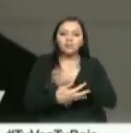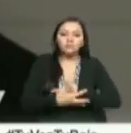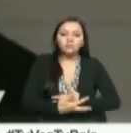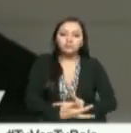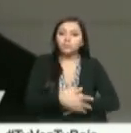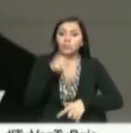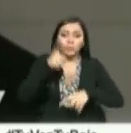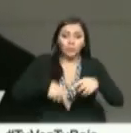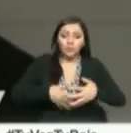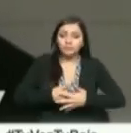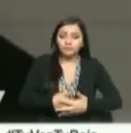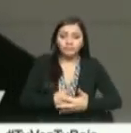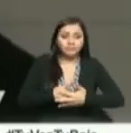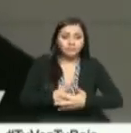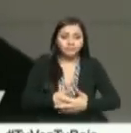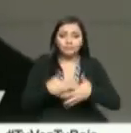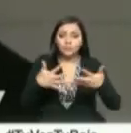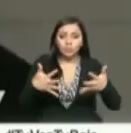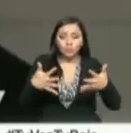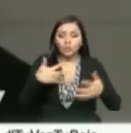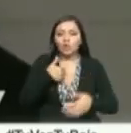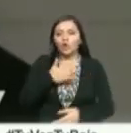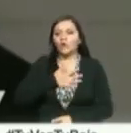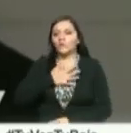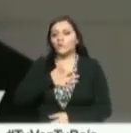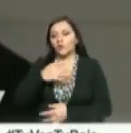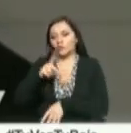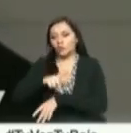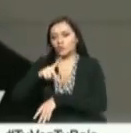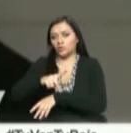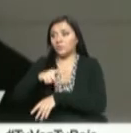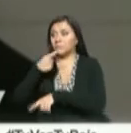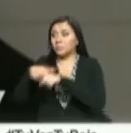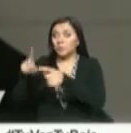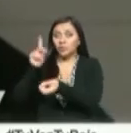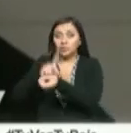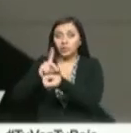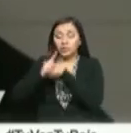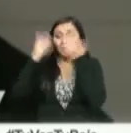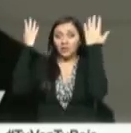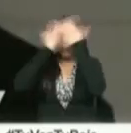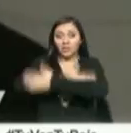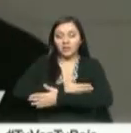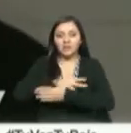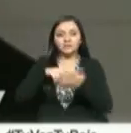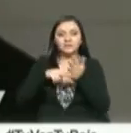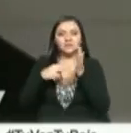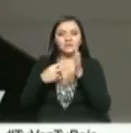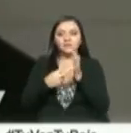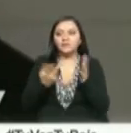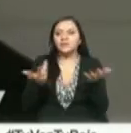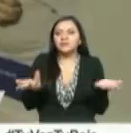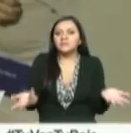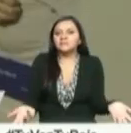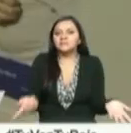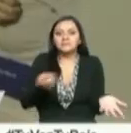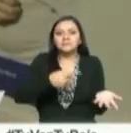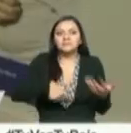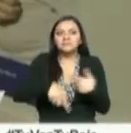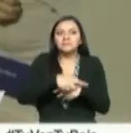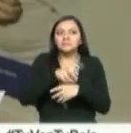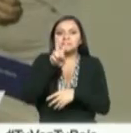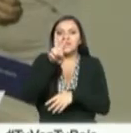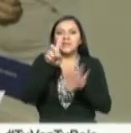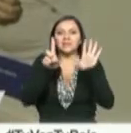quedar embarazada de la manera natural, tienes que confiar en los especialistas. Y, por supuesto, lo que usted quiere es que sea seguro al 100%. Y en estos 26 casos no lo ha